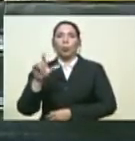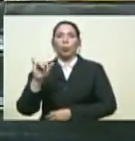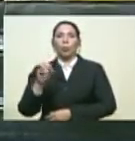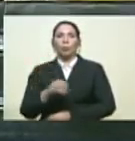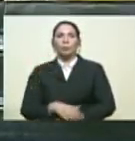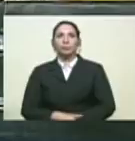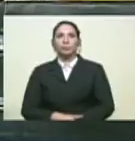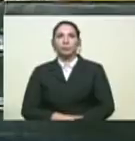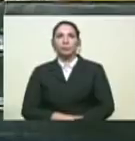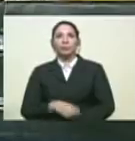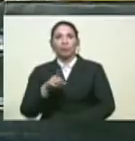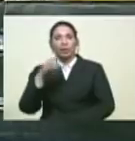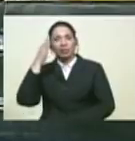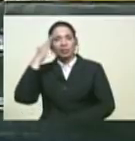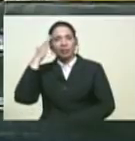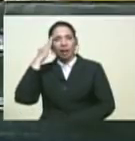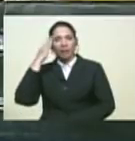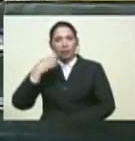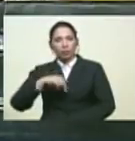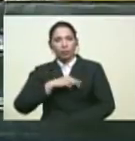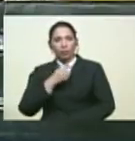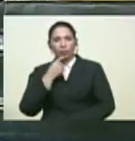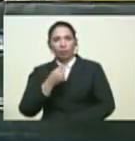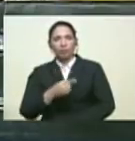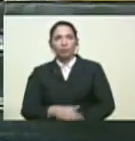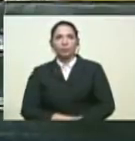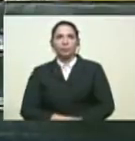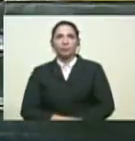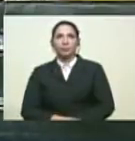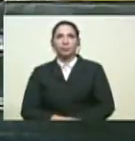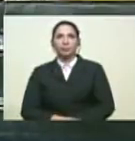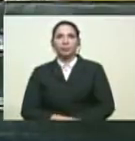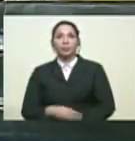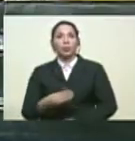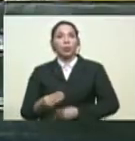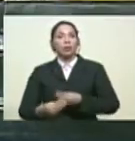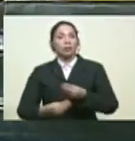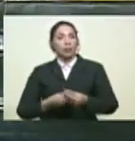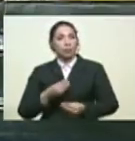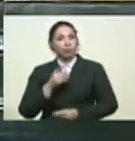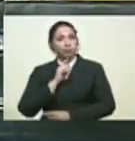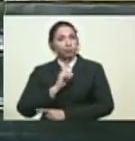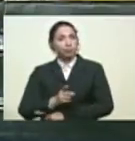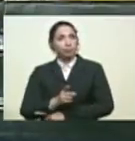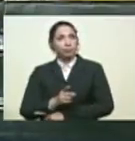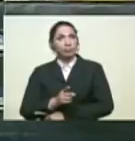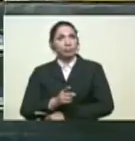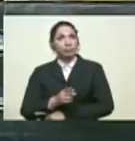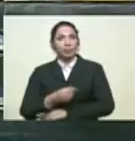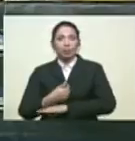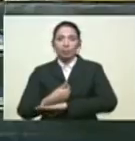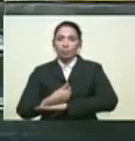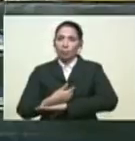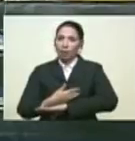Y ustedes saben que lo que nosotros decimos, lo hacemos. Puede tardar un poquito de